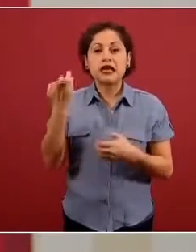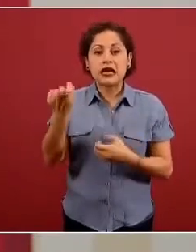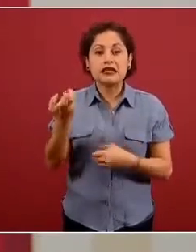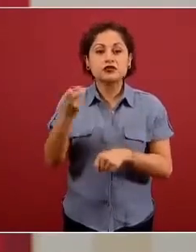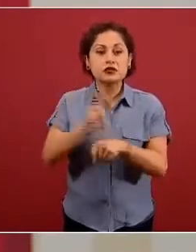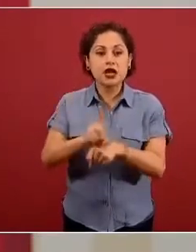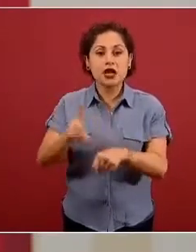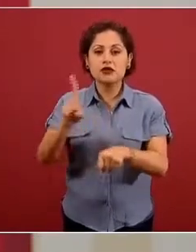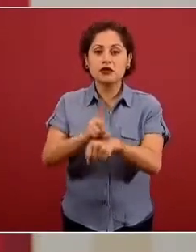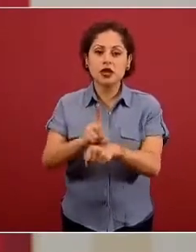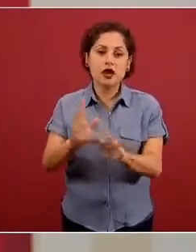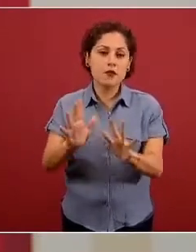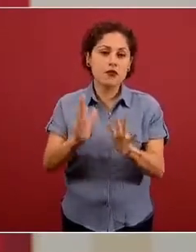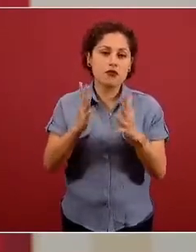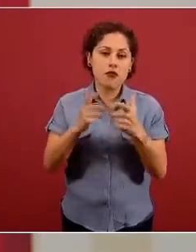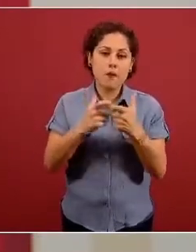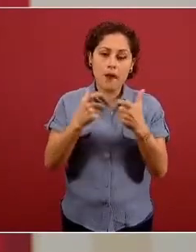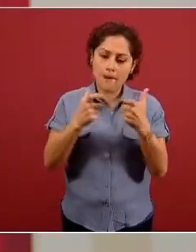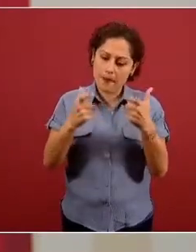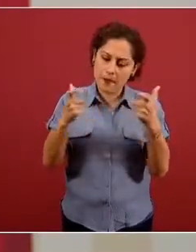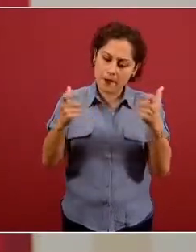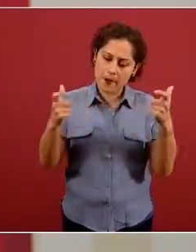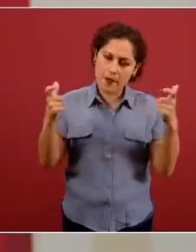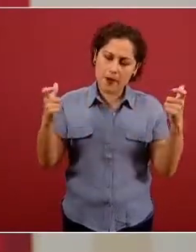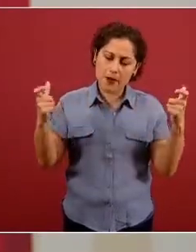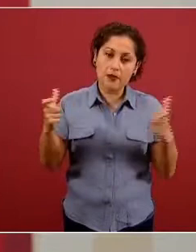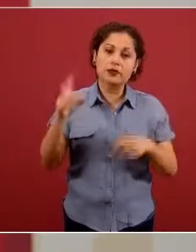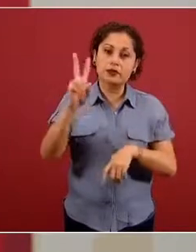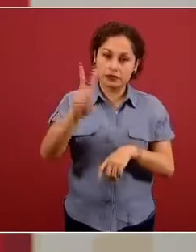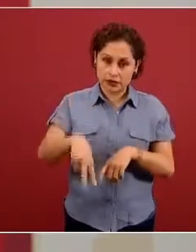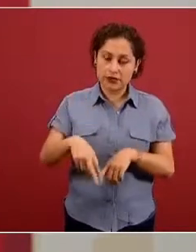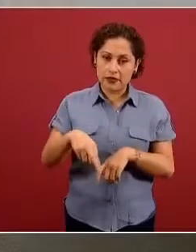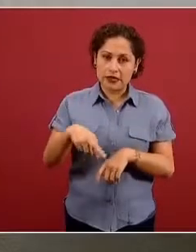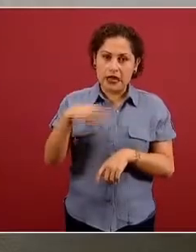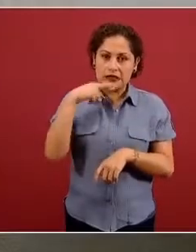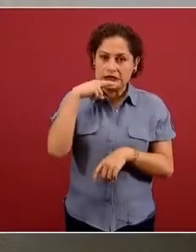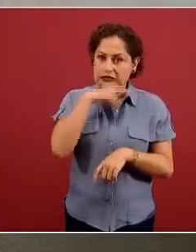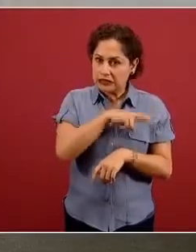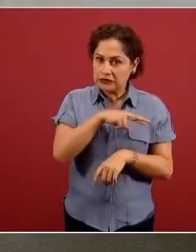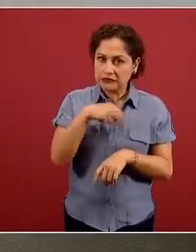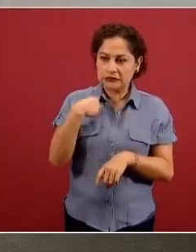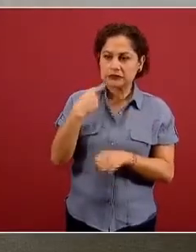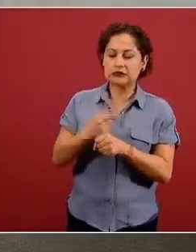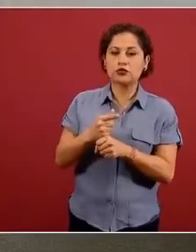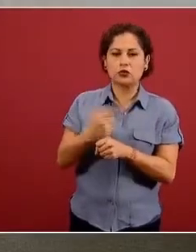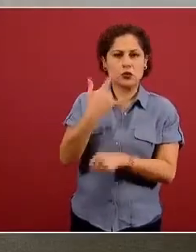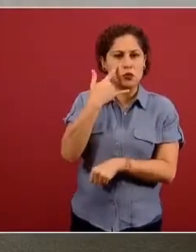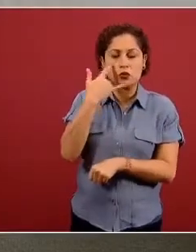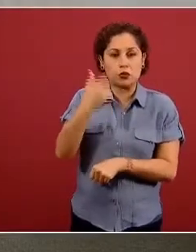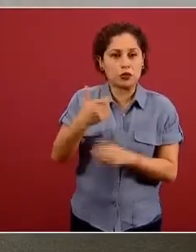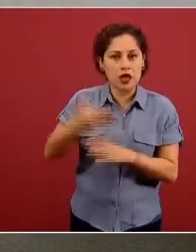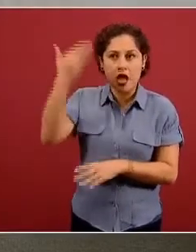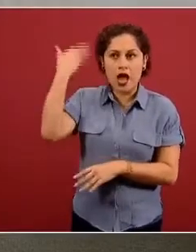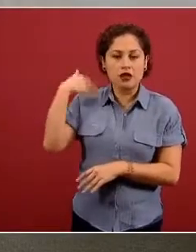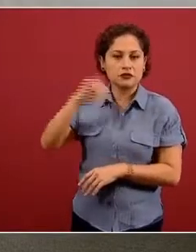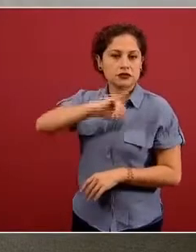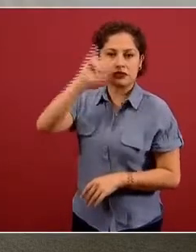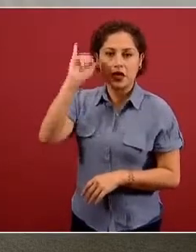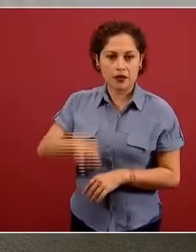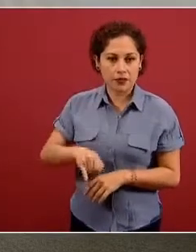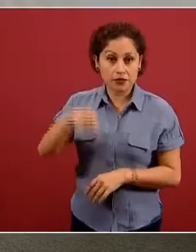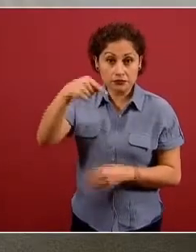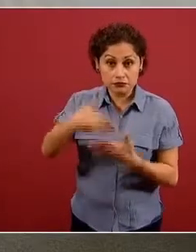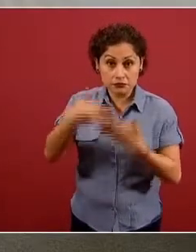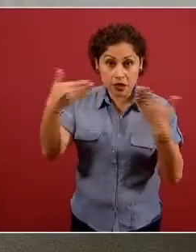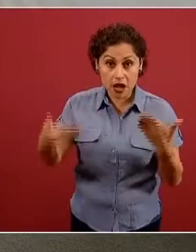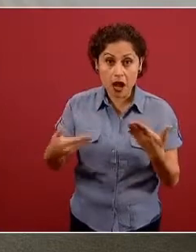día. Es una epidemia extremadamente inusual. Esto ya lo sabíamos desde antes